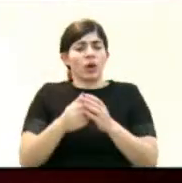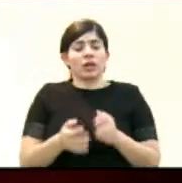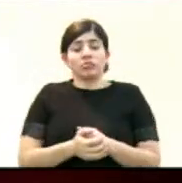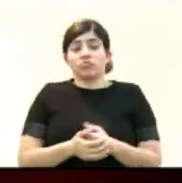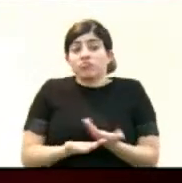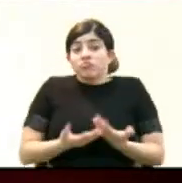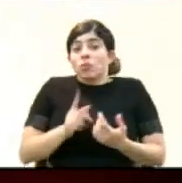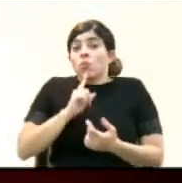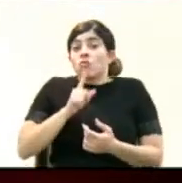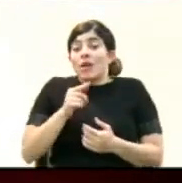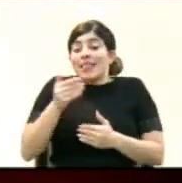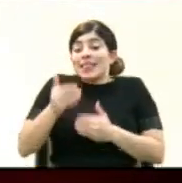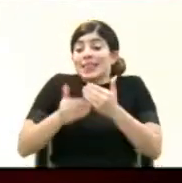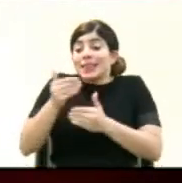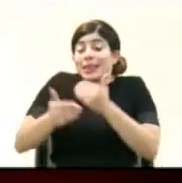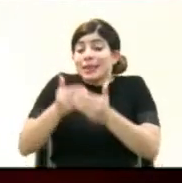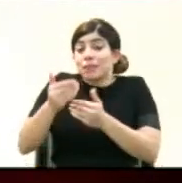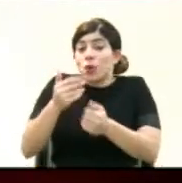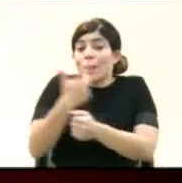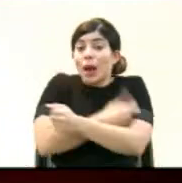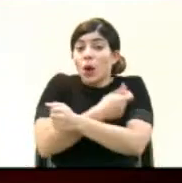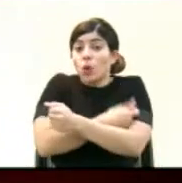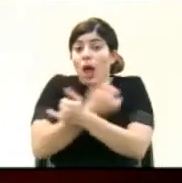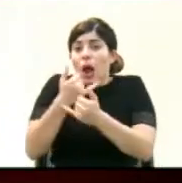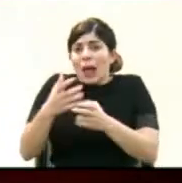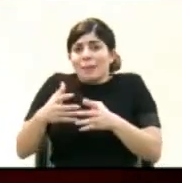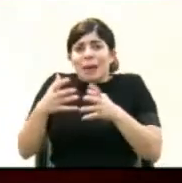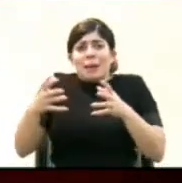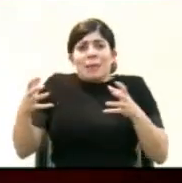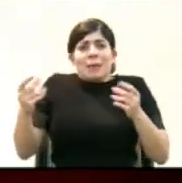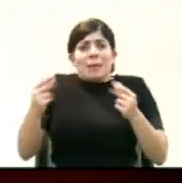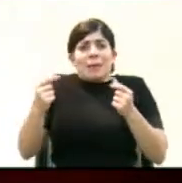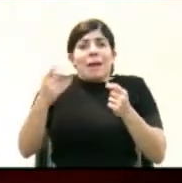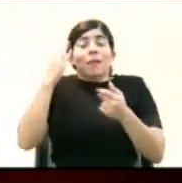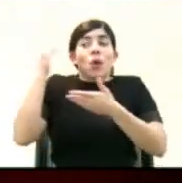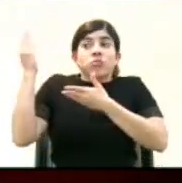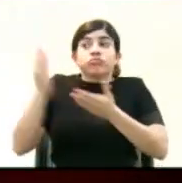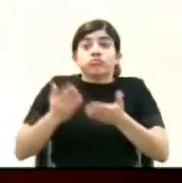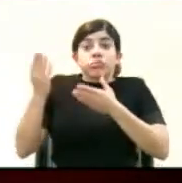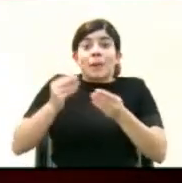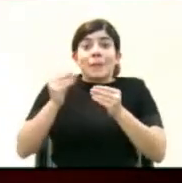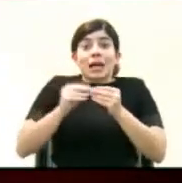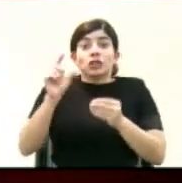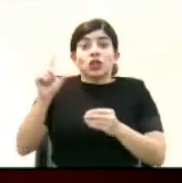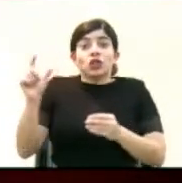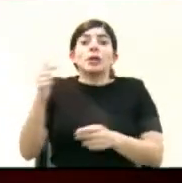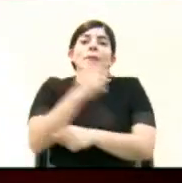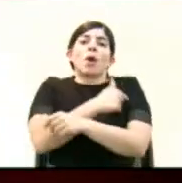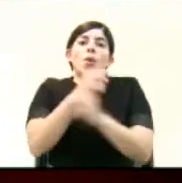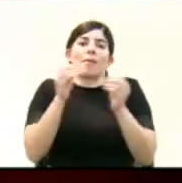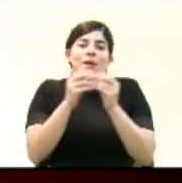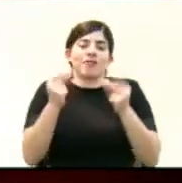Bueno, el ritmo de vacunación ha aumentado con el arribo de más dosis.